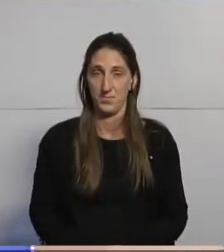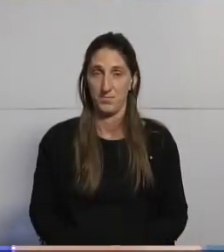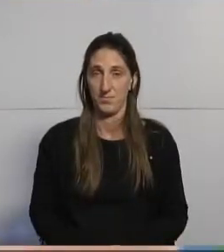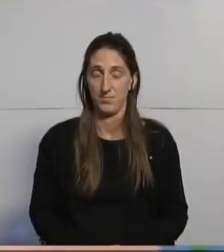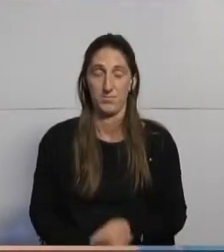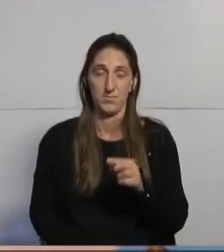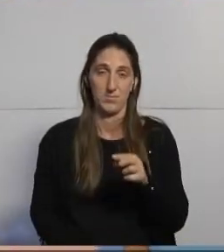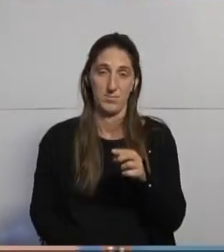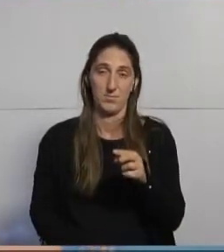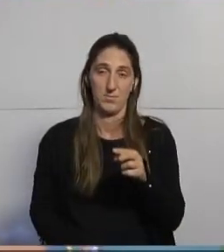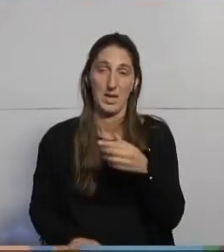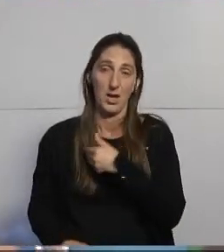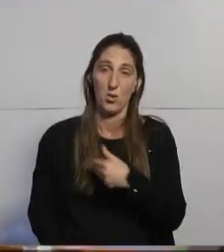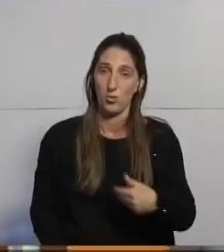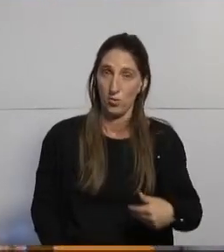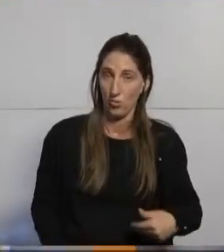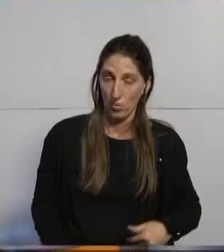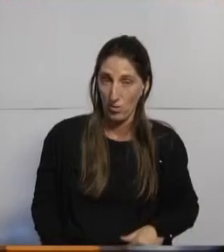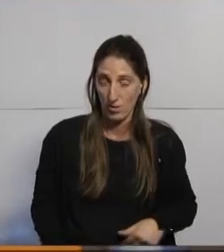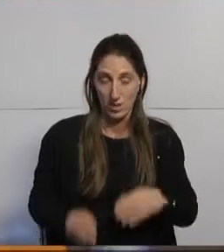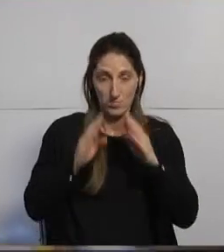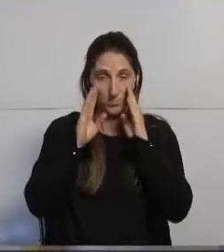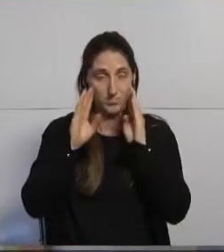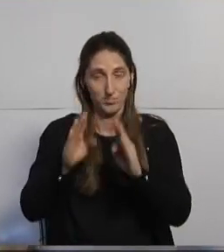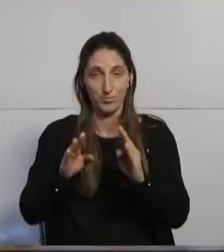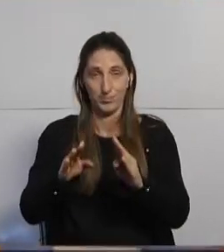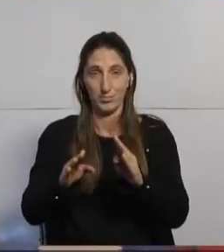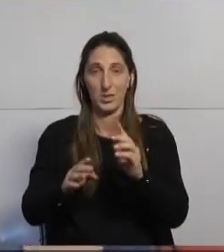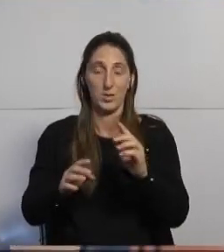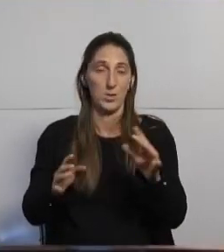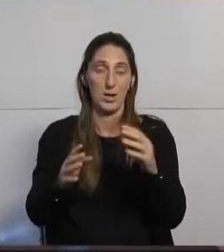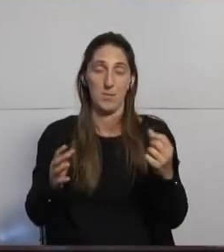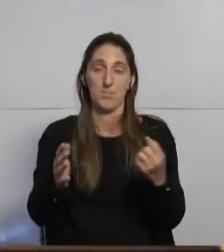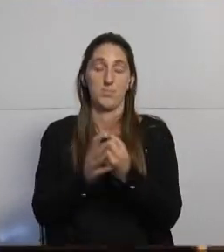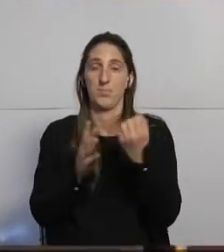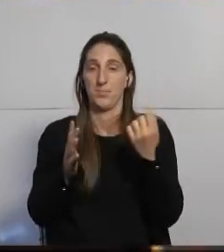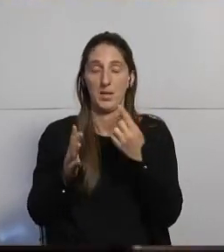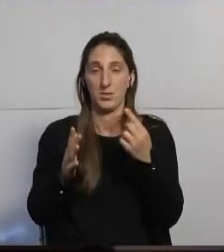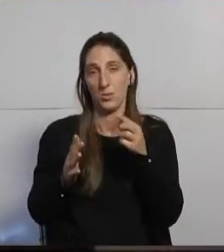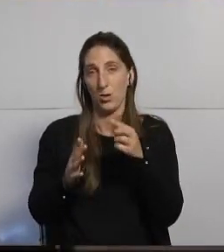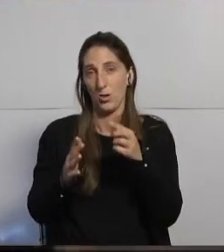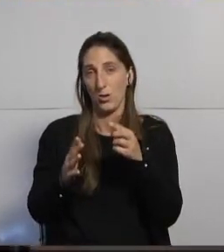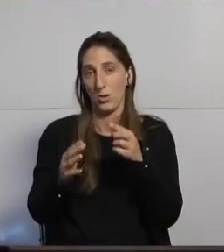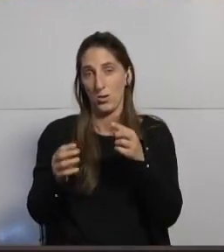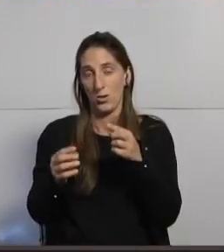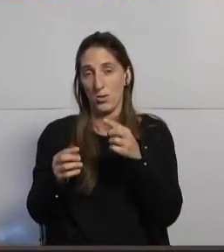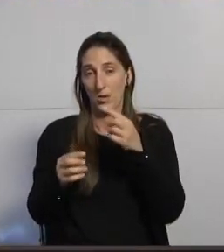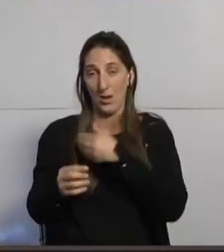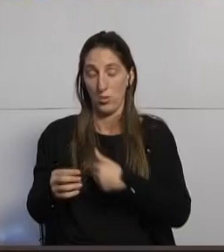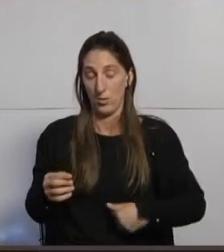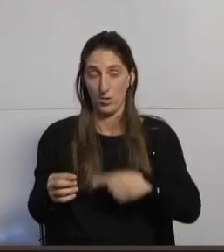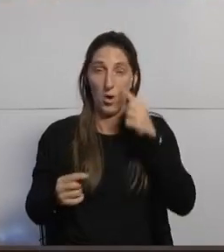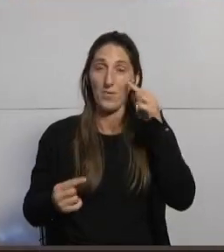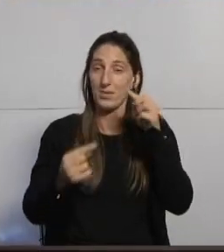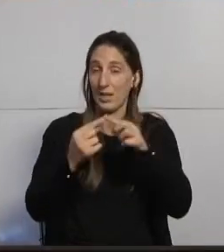Yendo a las entidades de gobierno y haciendo un foco en particular en cuál es el impacto de las entidades de gobierno, uno de los objetivos